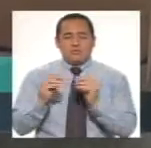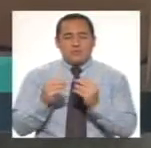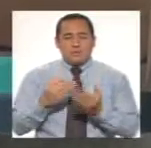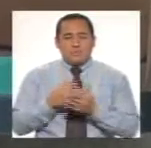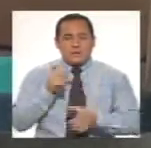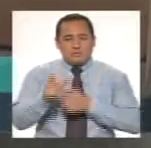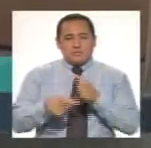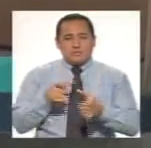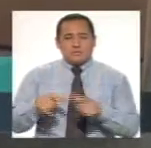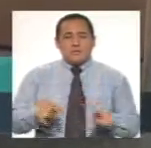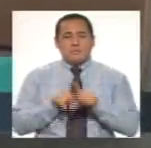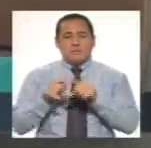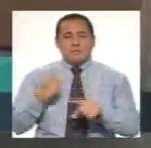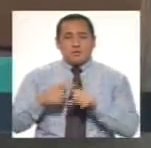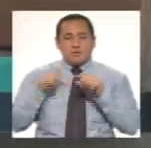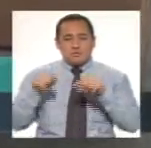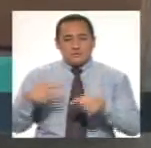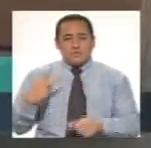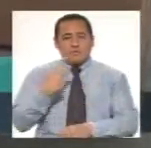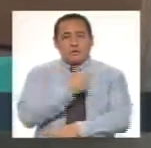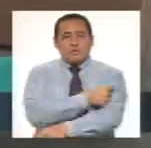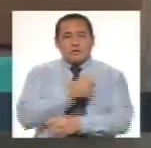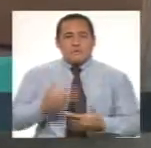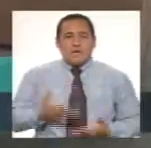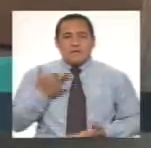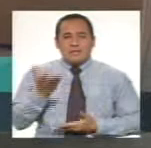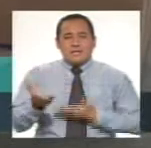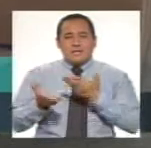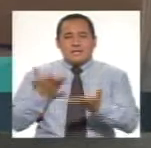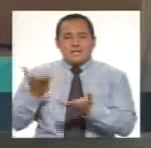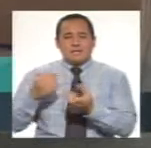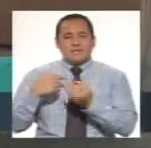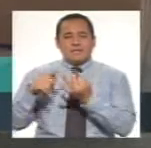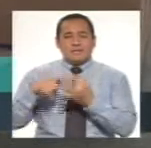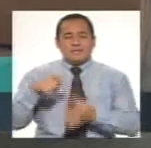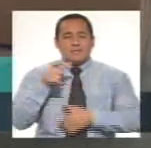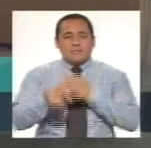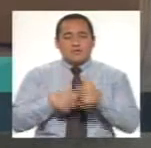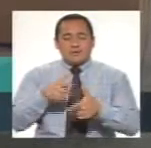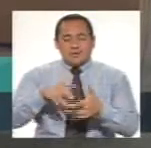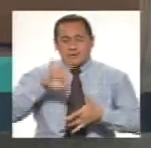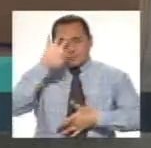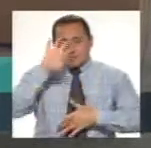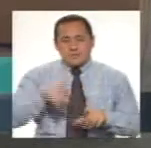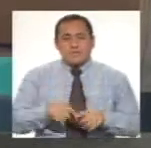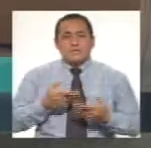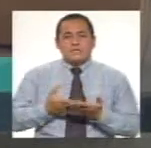las personas. Por ello es que estas vacunas van a ser distribuidas principalmente a estas personas en riesgo